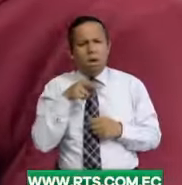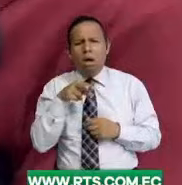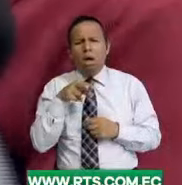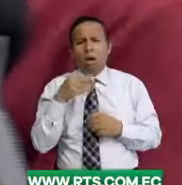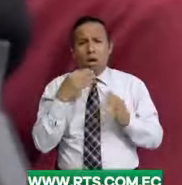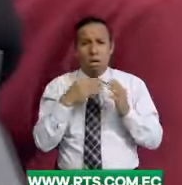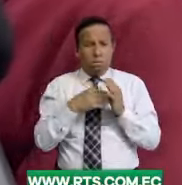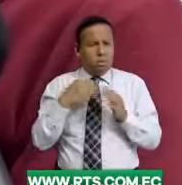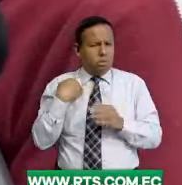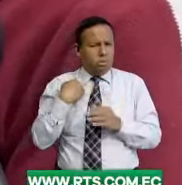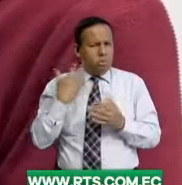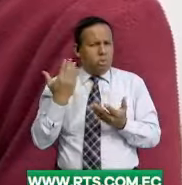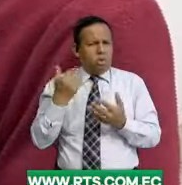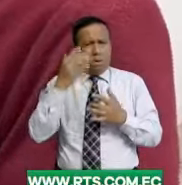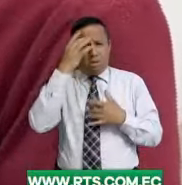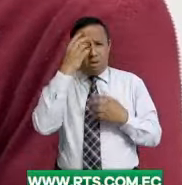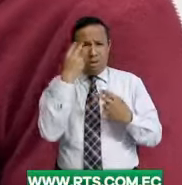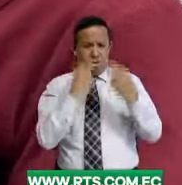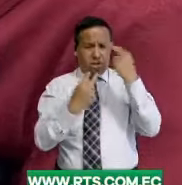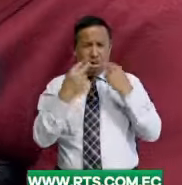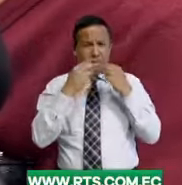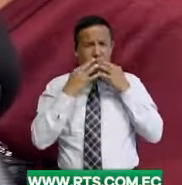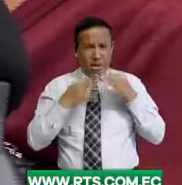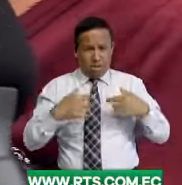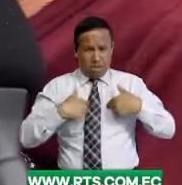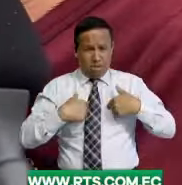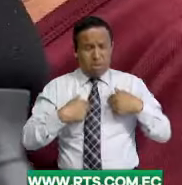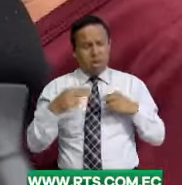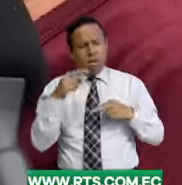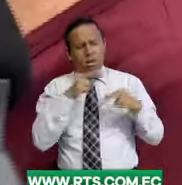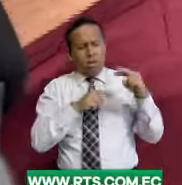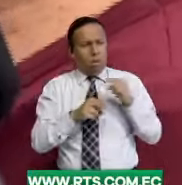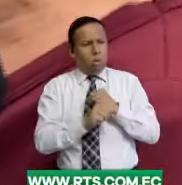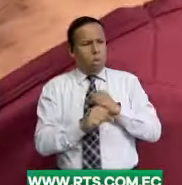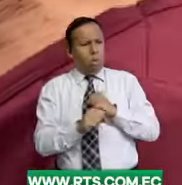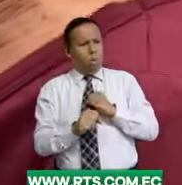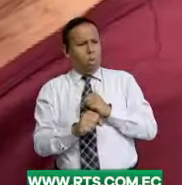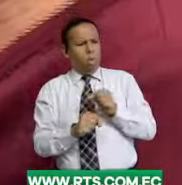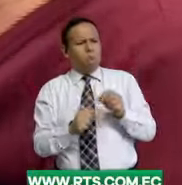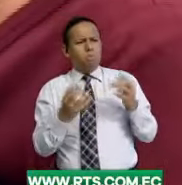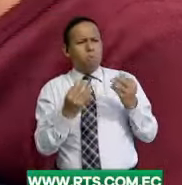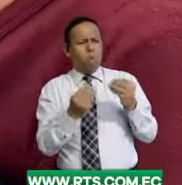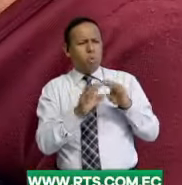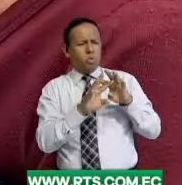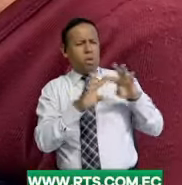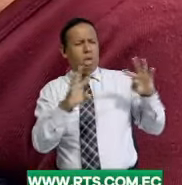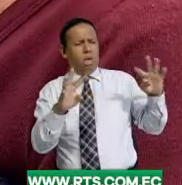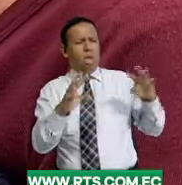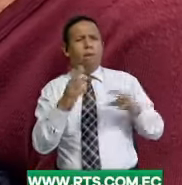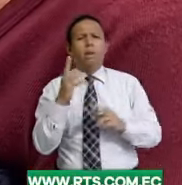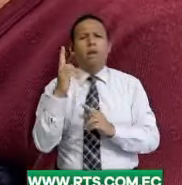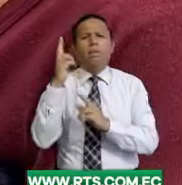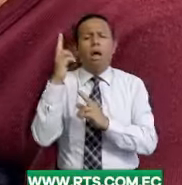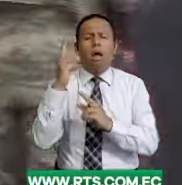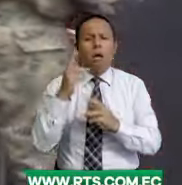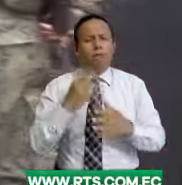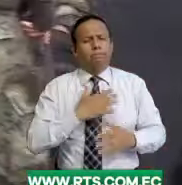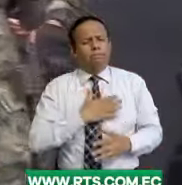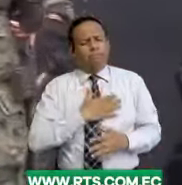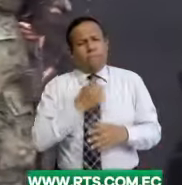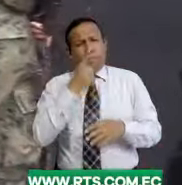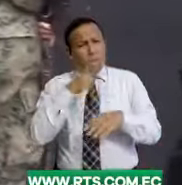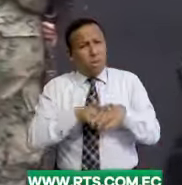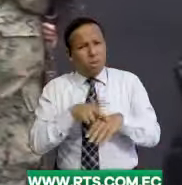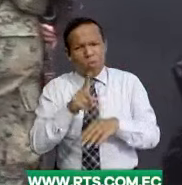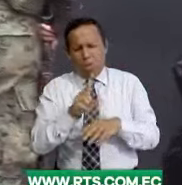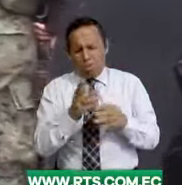vengo a hacerme unos exámenes, y cuál fue la sorpresa que he encontrado con donde militares allí, lamentablemente ya no es primera vez. Agentes de la